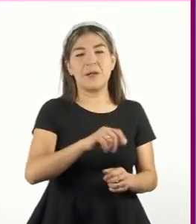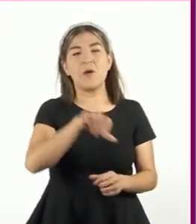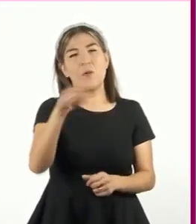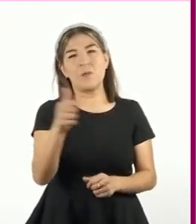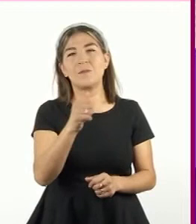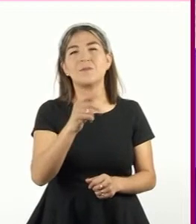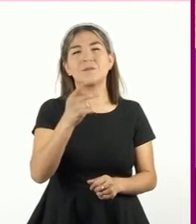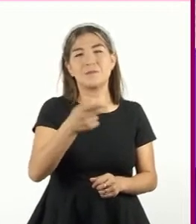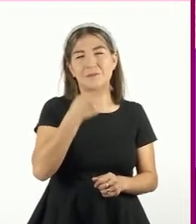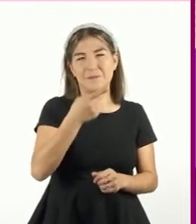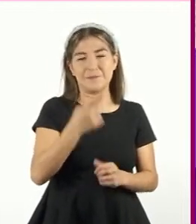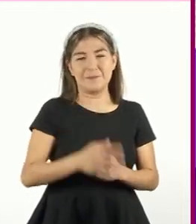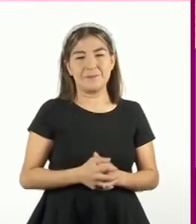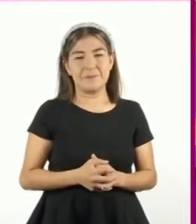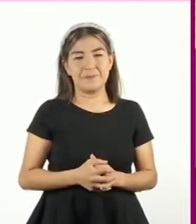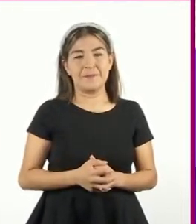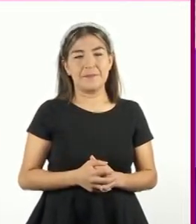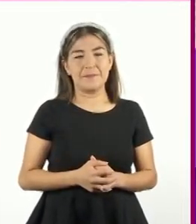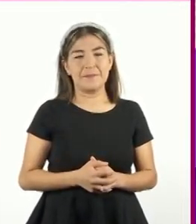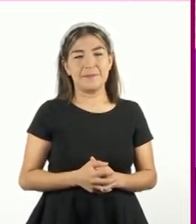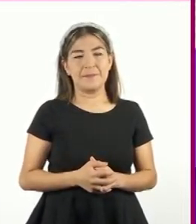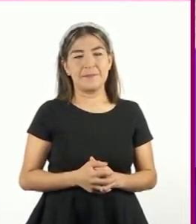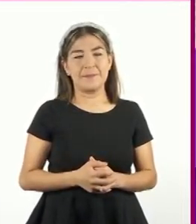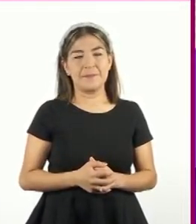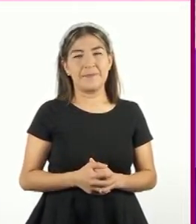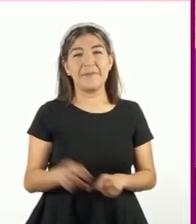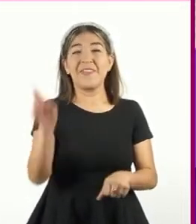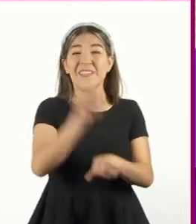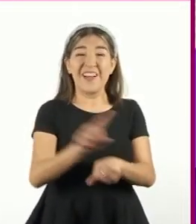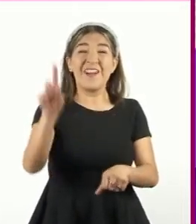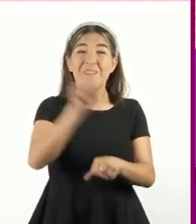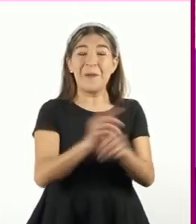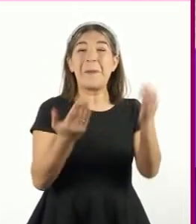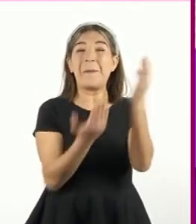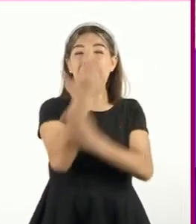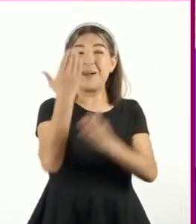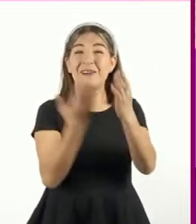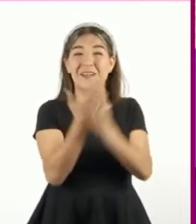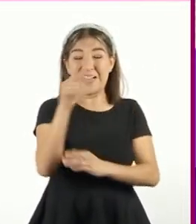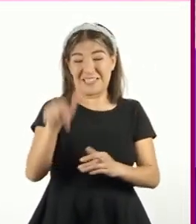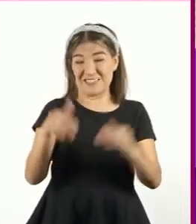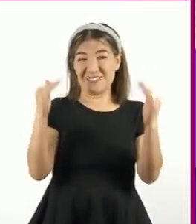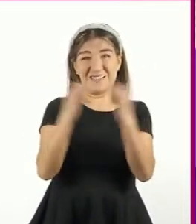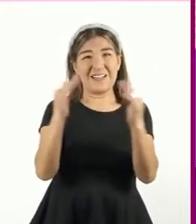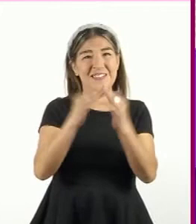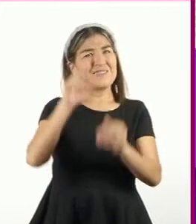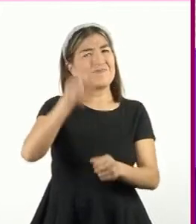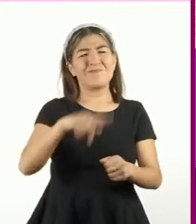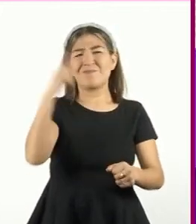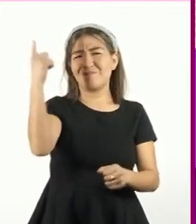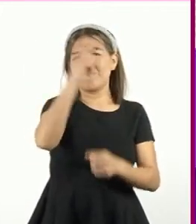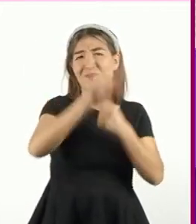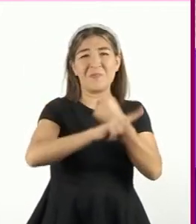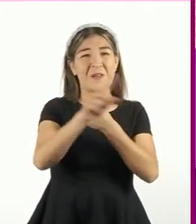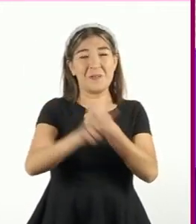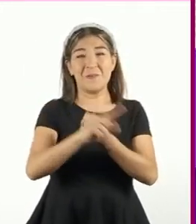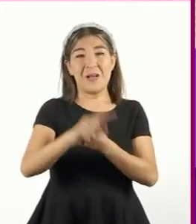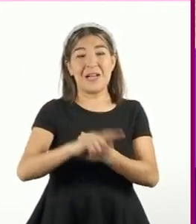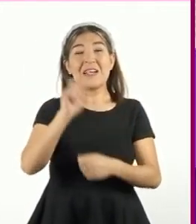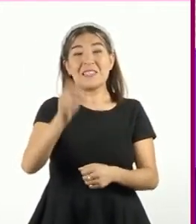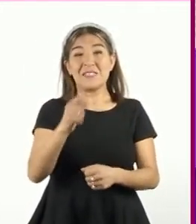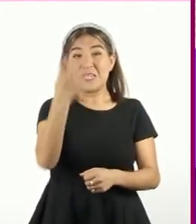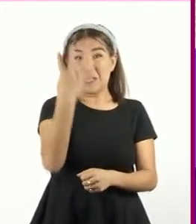audio. Todas las mañanas es un caos en la casa de los López, pues 4 de sus